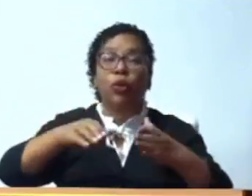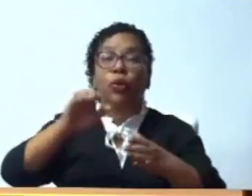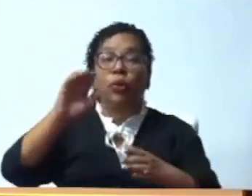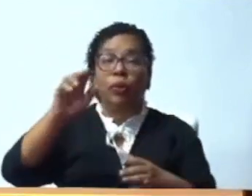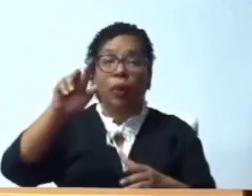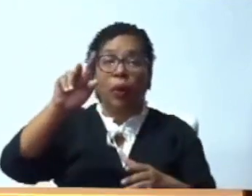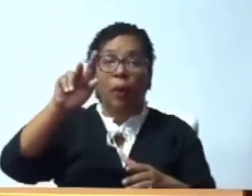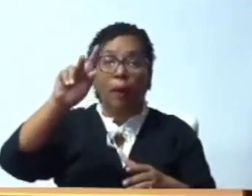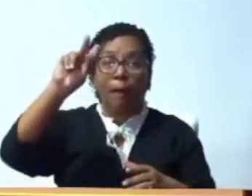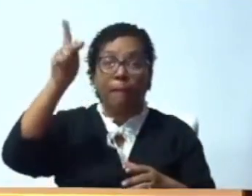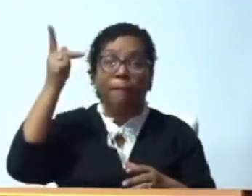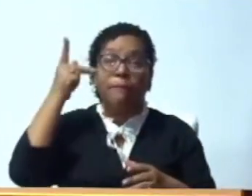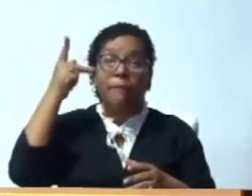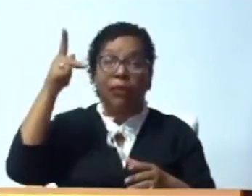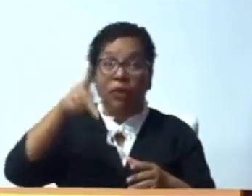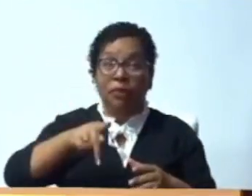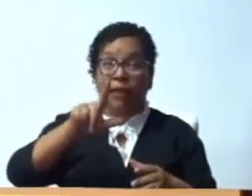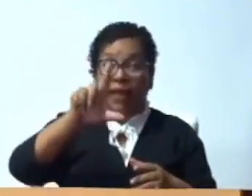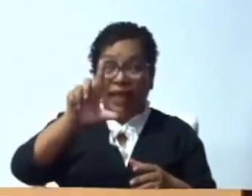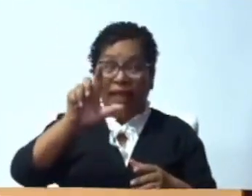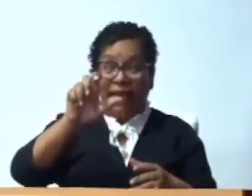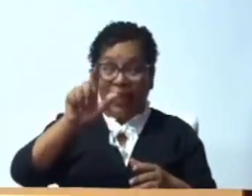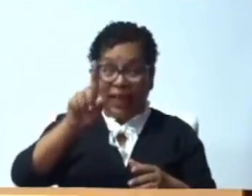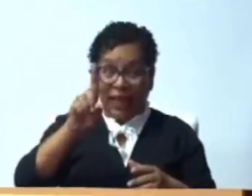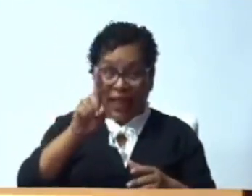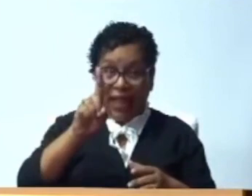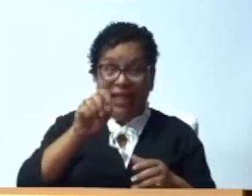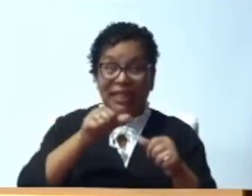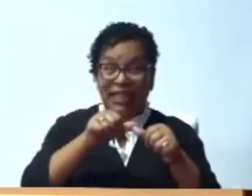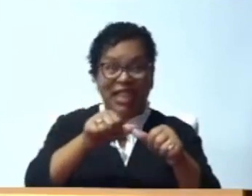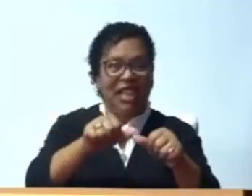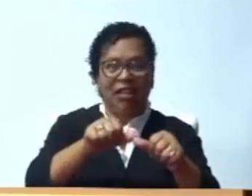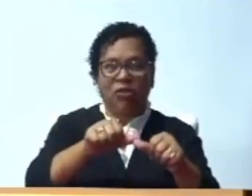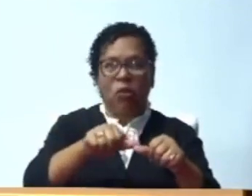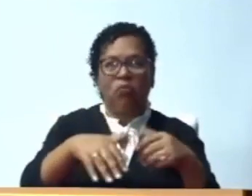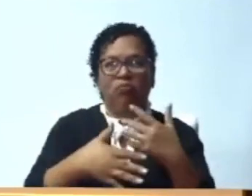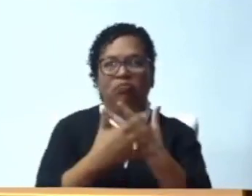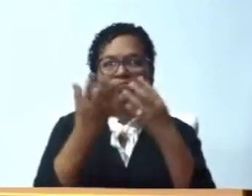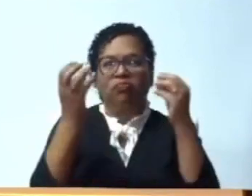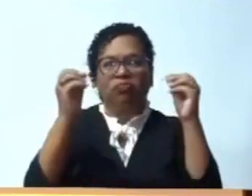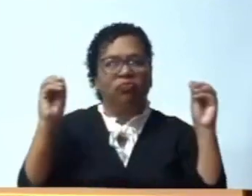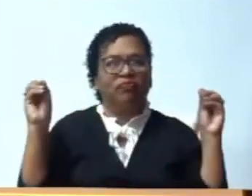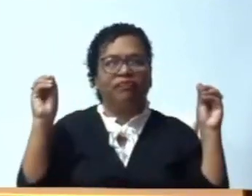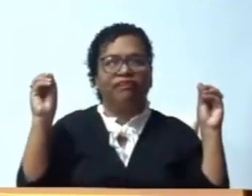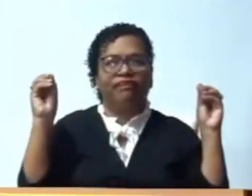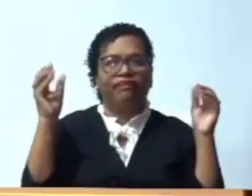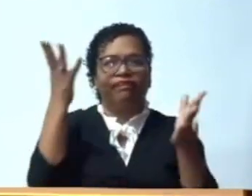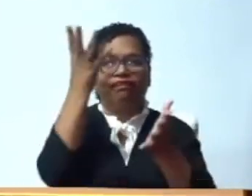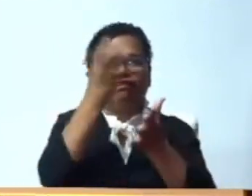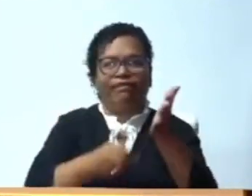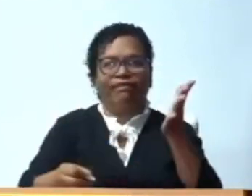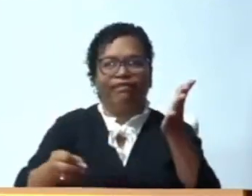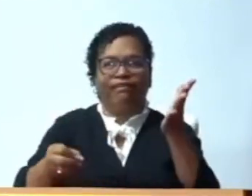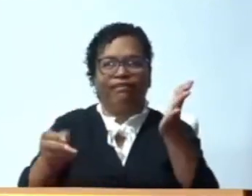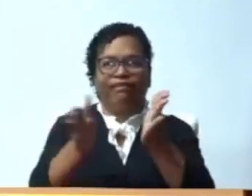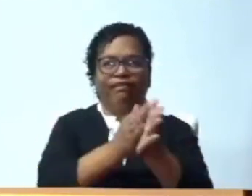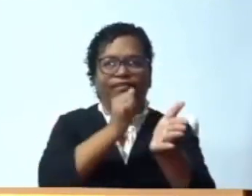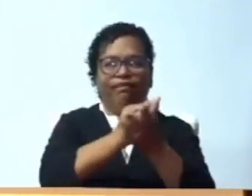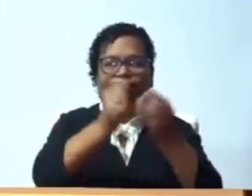estamos viendo como las investigaciones judiciales están siendo